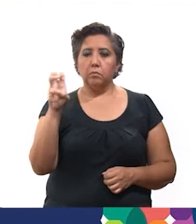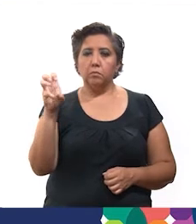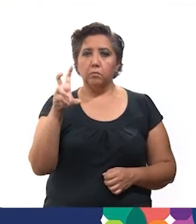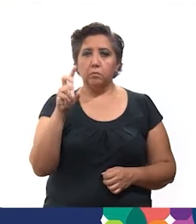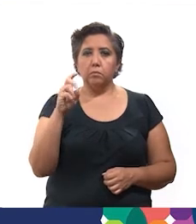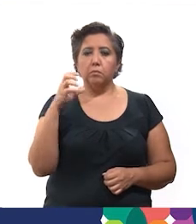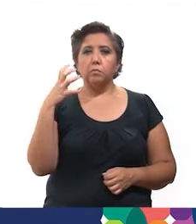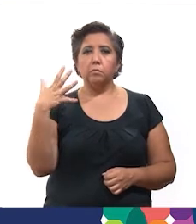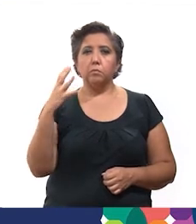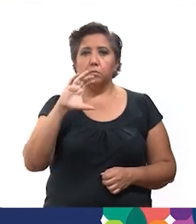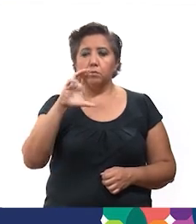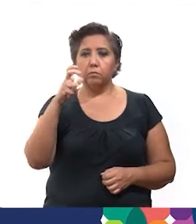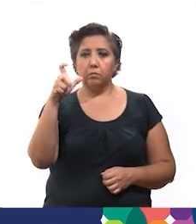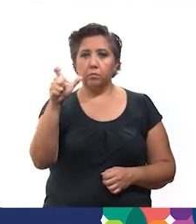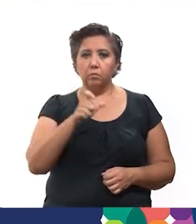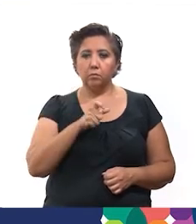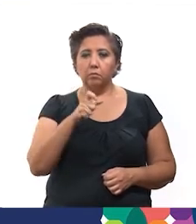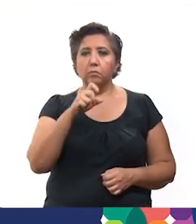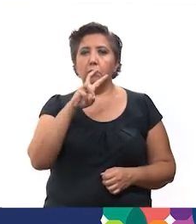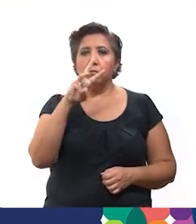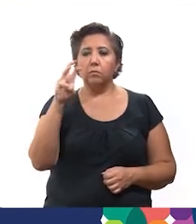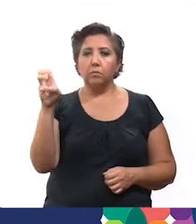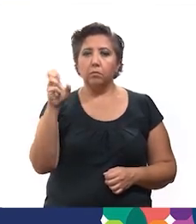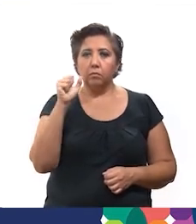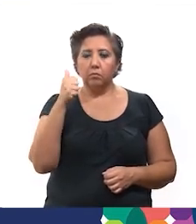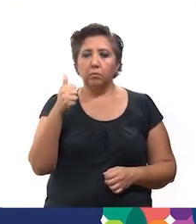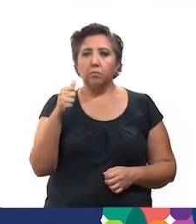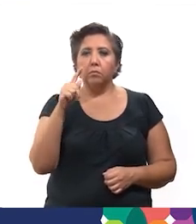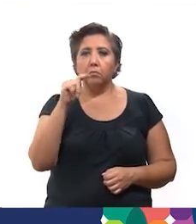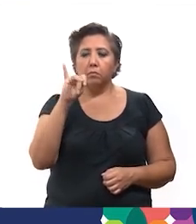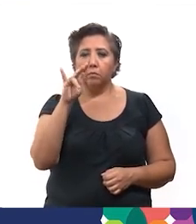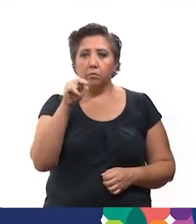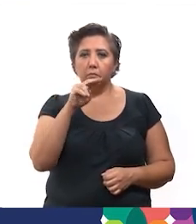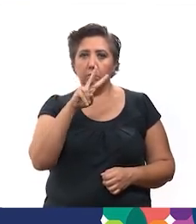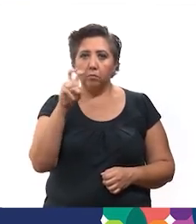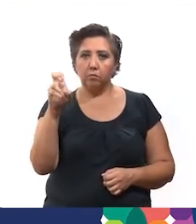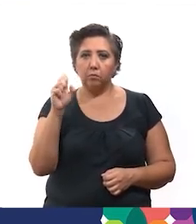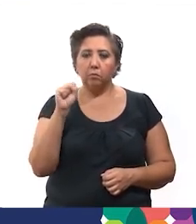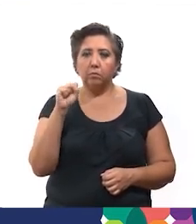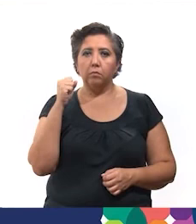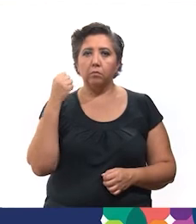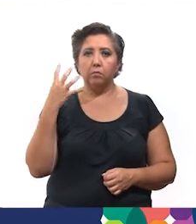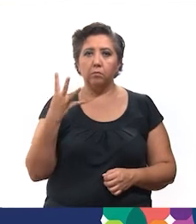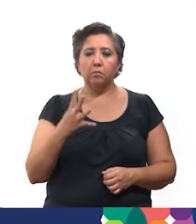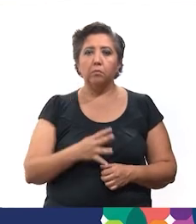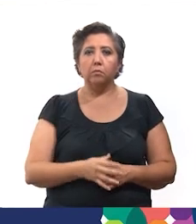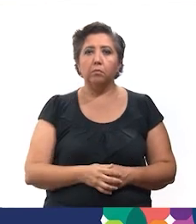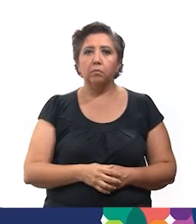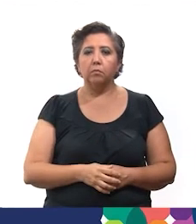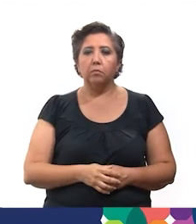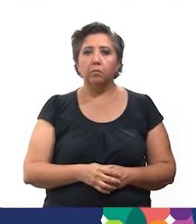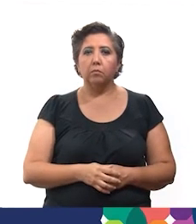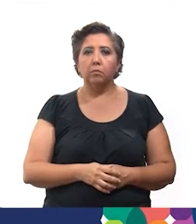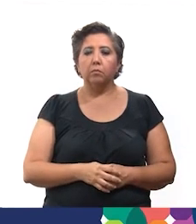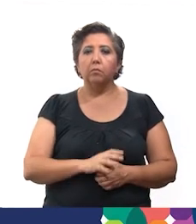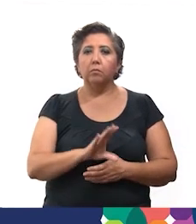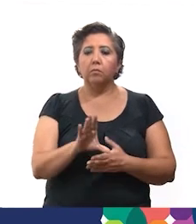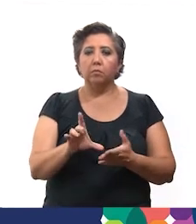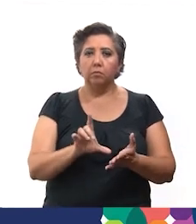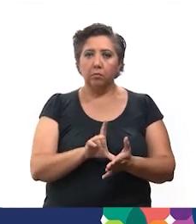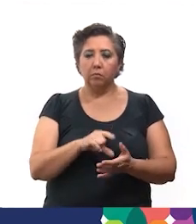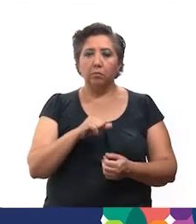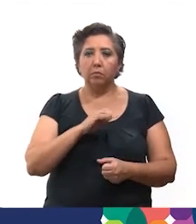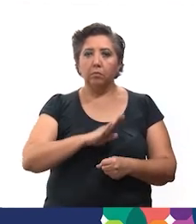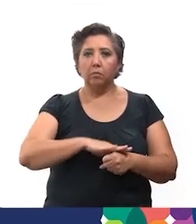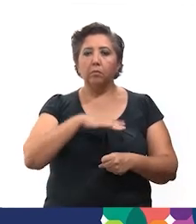seiscientos noventa y cinco, Mac, Pak, Tiole, Coronaviruso. Letiobetic, Cajac, Baló, once mil ochocientos cincuenta y uno, Itushamanil, once mil